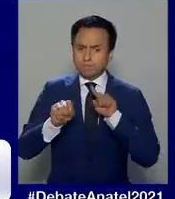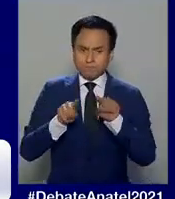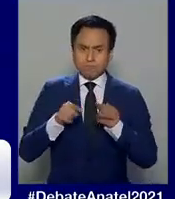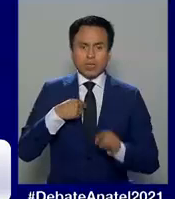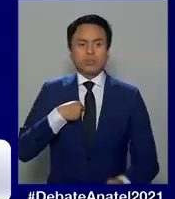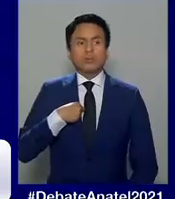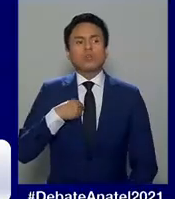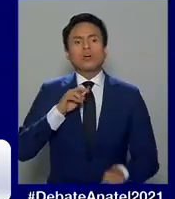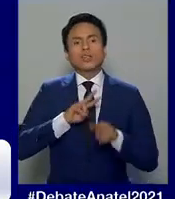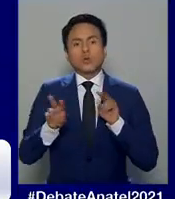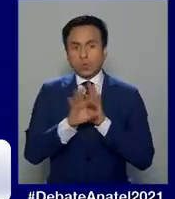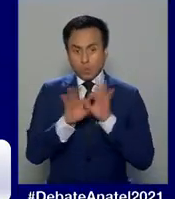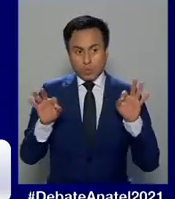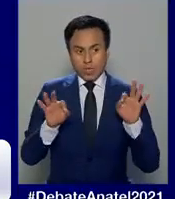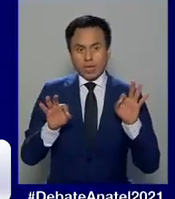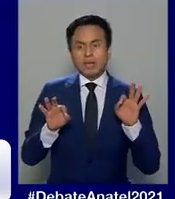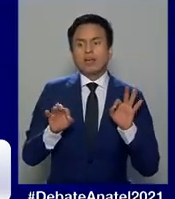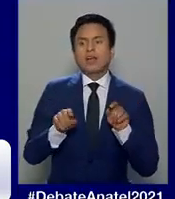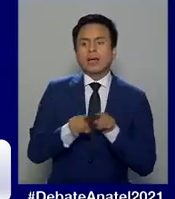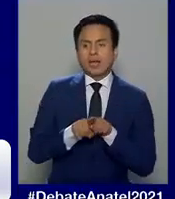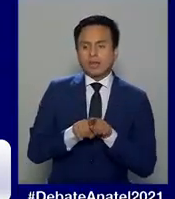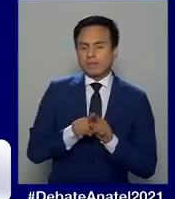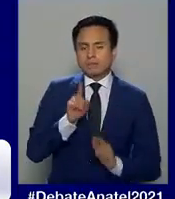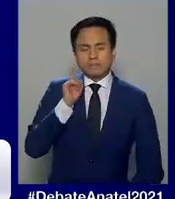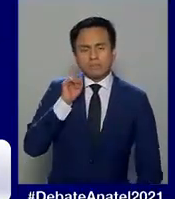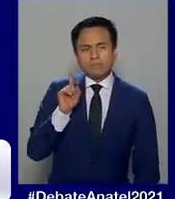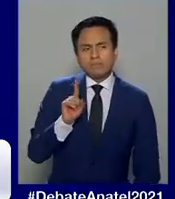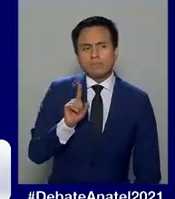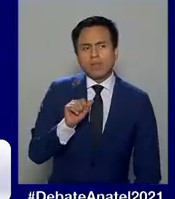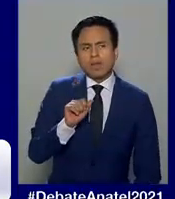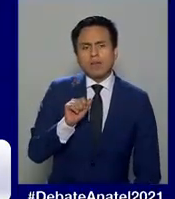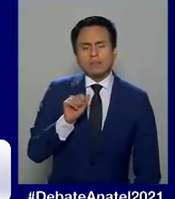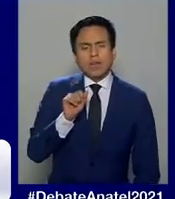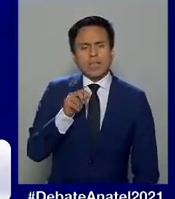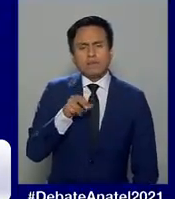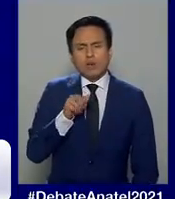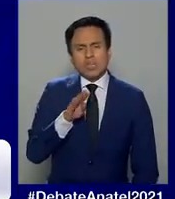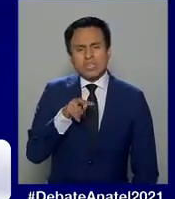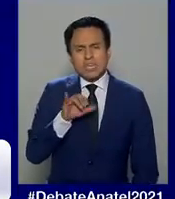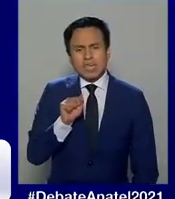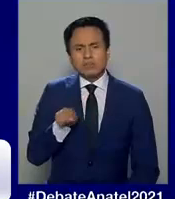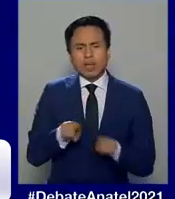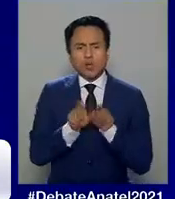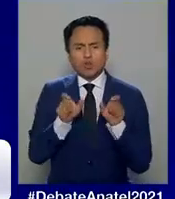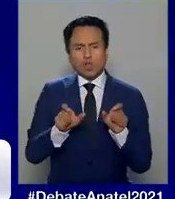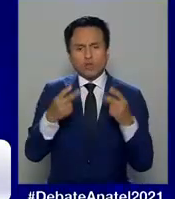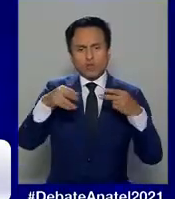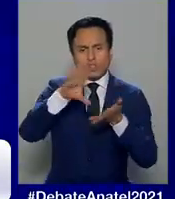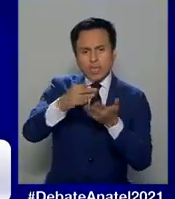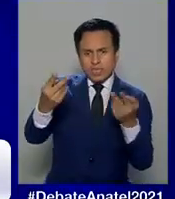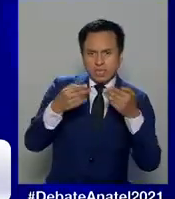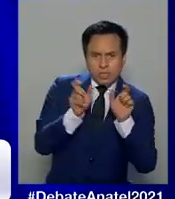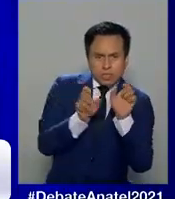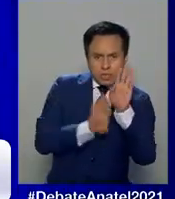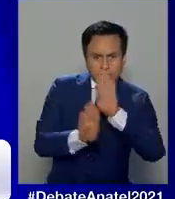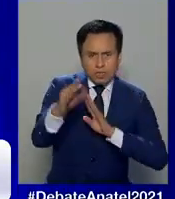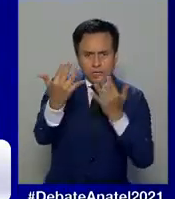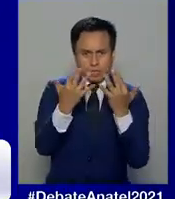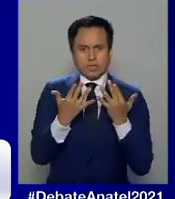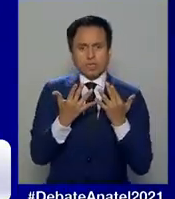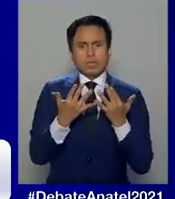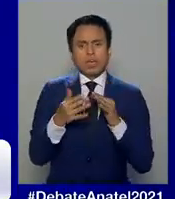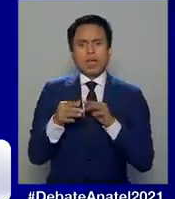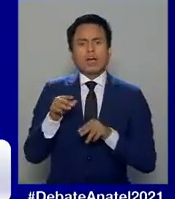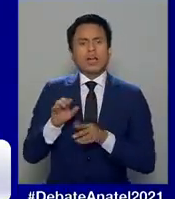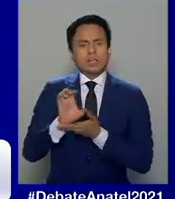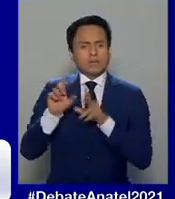he prometido nunca mar a Bolivia. He hablado siempre del control de fronteras. He hablado de bajar la carga fiscal. He hablado de disminuir el tamaño del